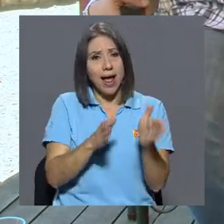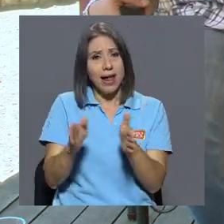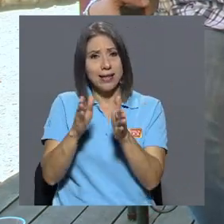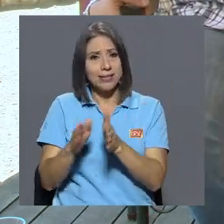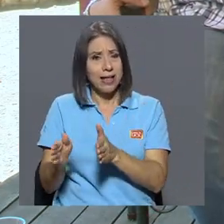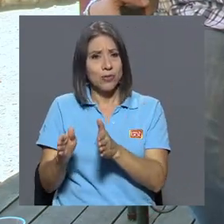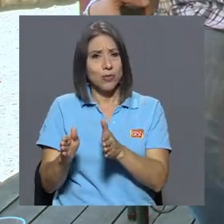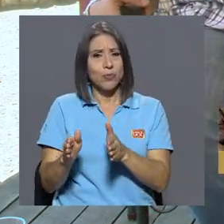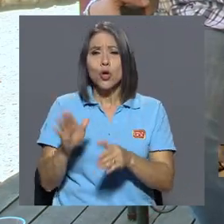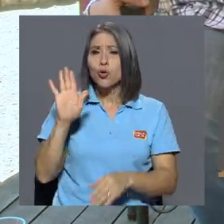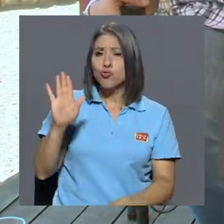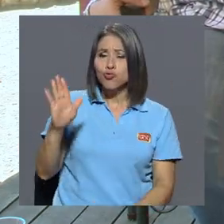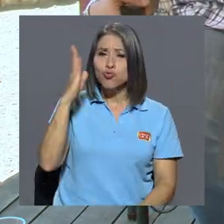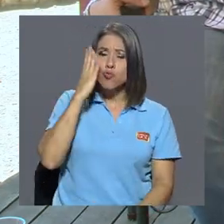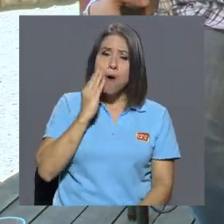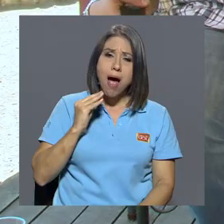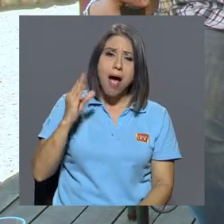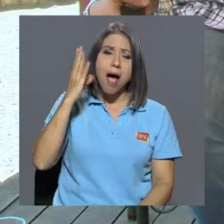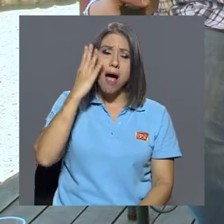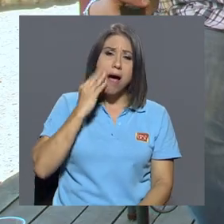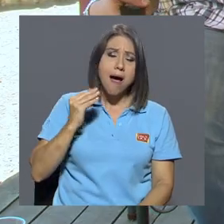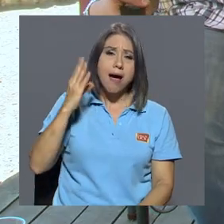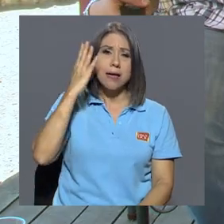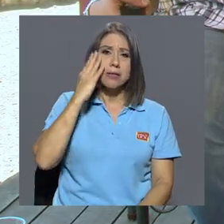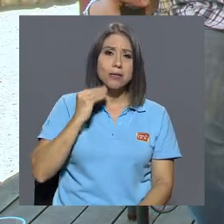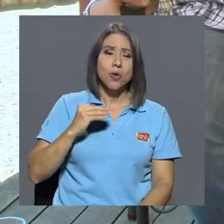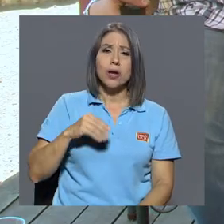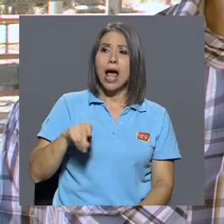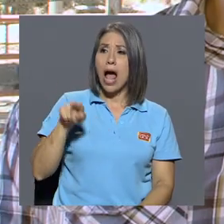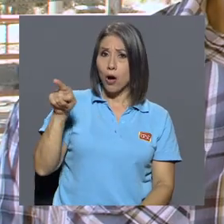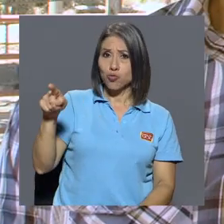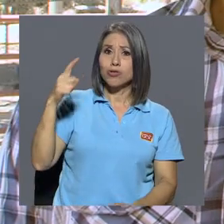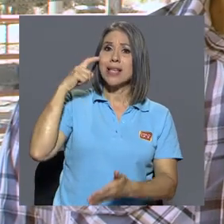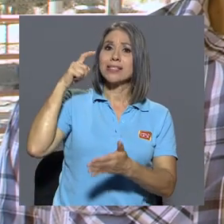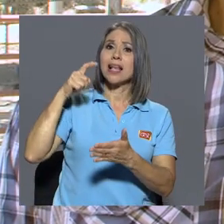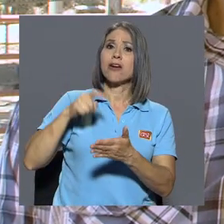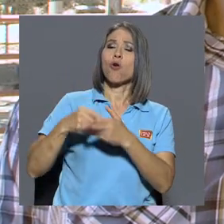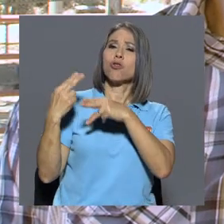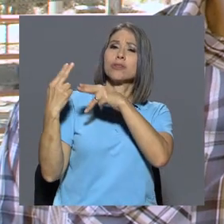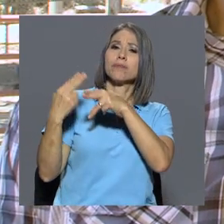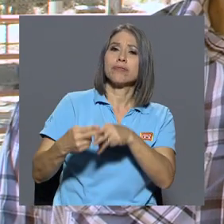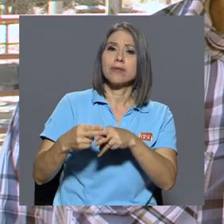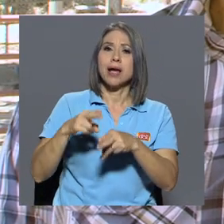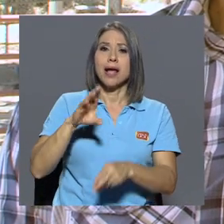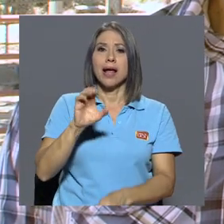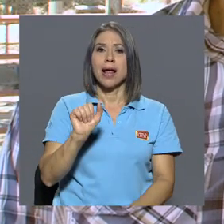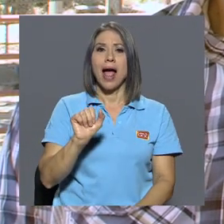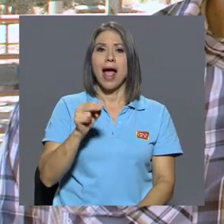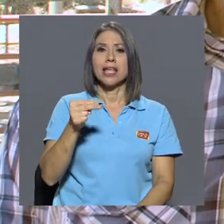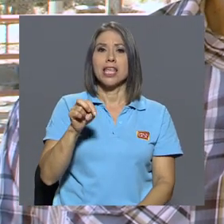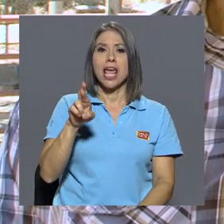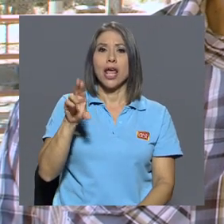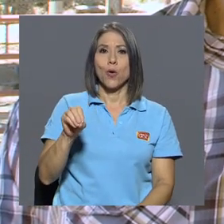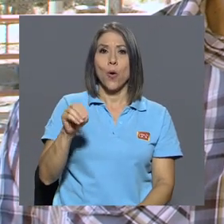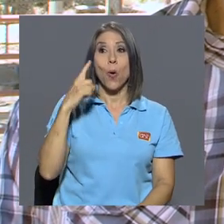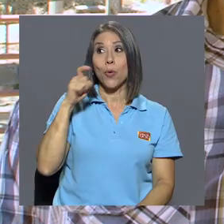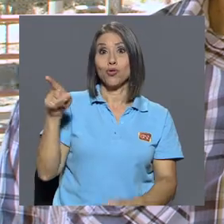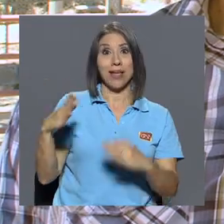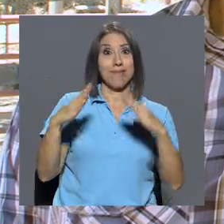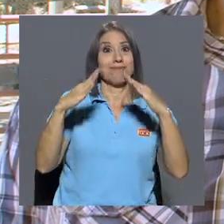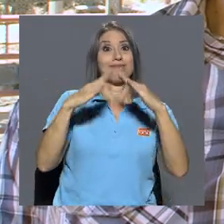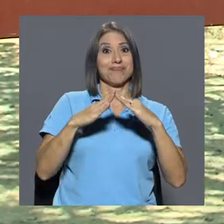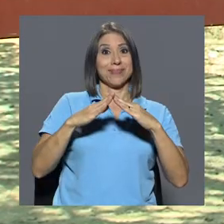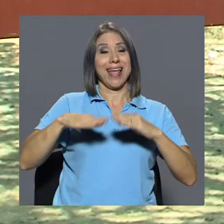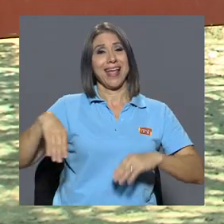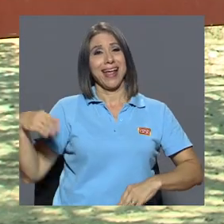Y en toda esa trayectoria, a usted se le reconoce como cañero, por ser un hombre de cañas, y que en